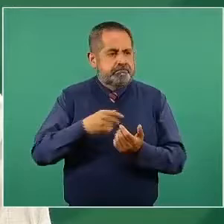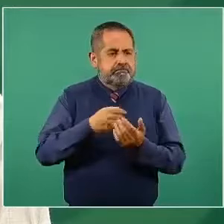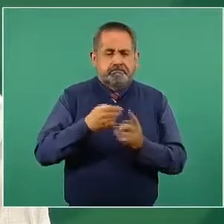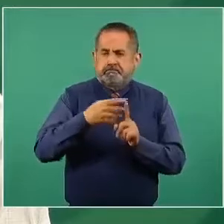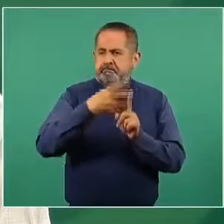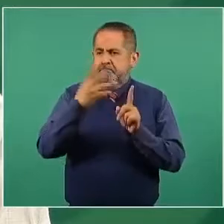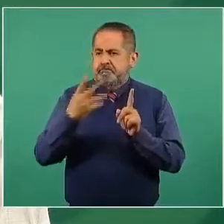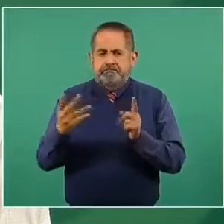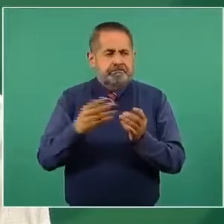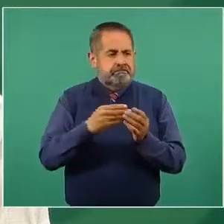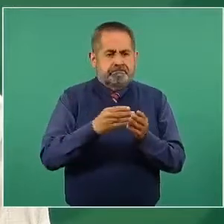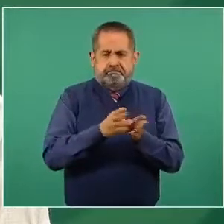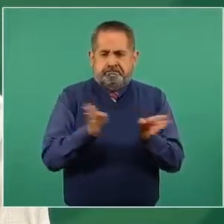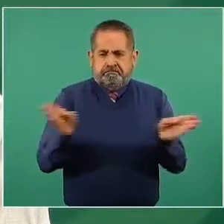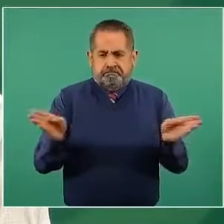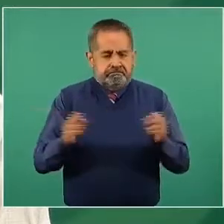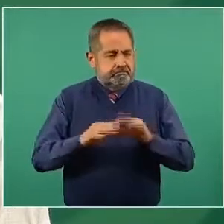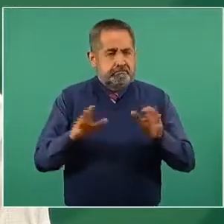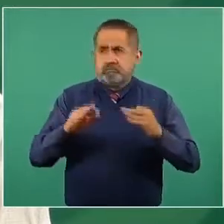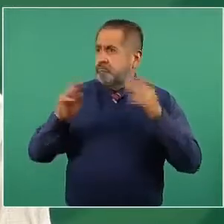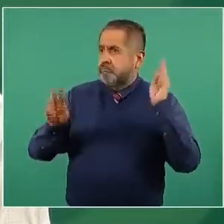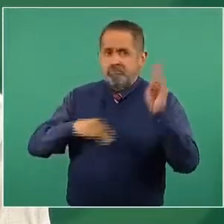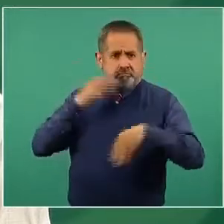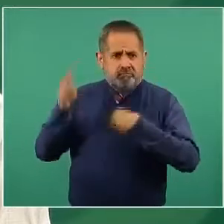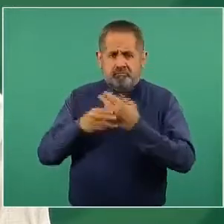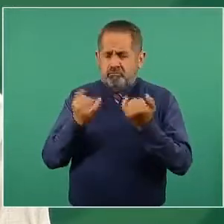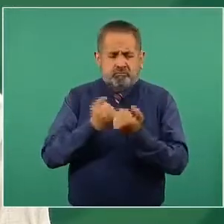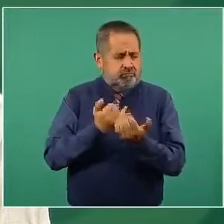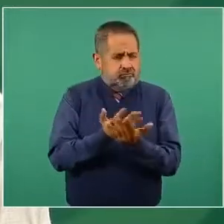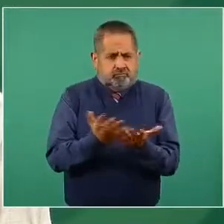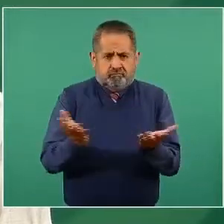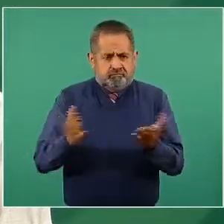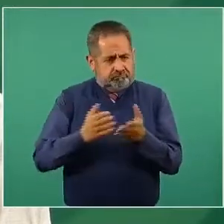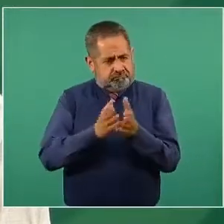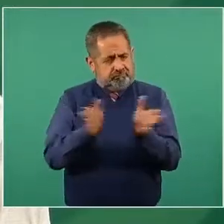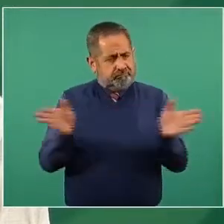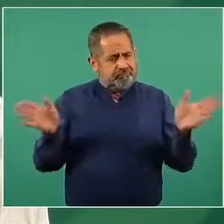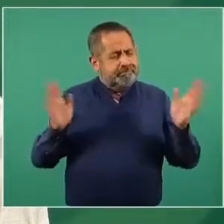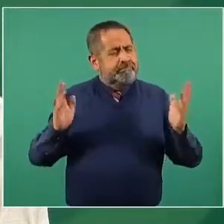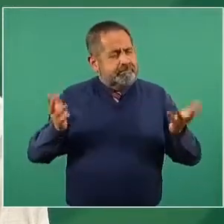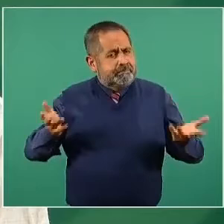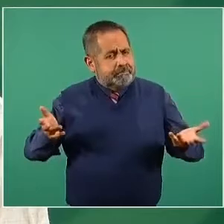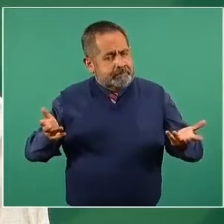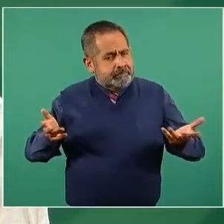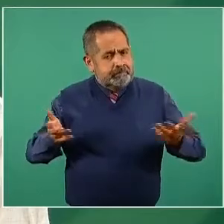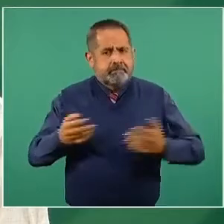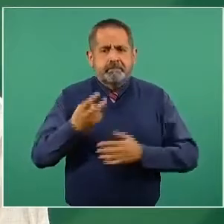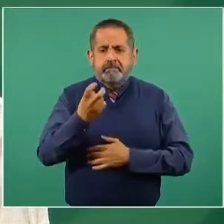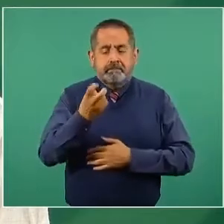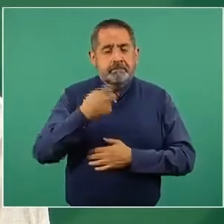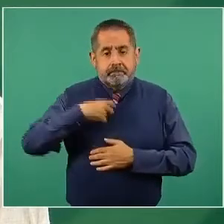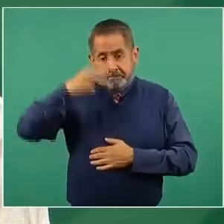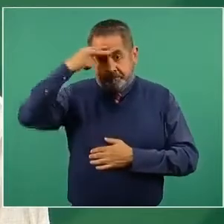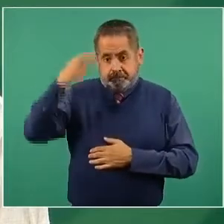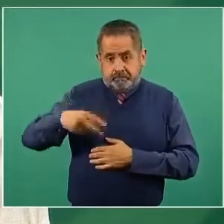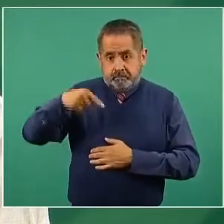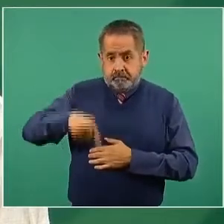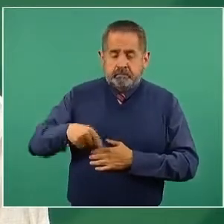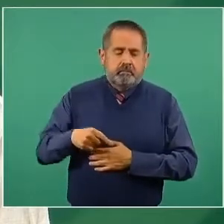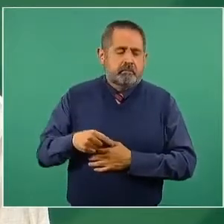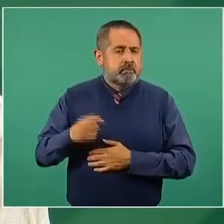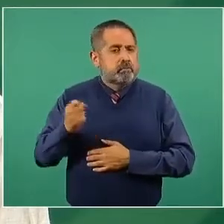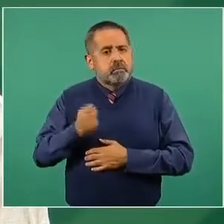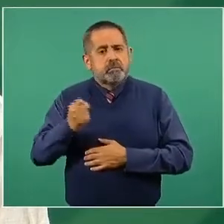de las sociedades, todas las sociedades del mundo, todas absolutamente. Y en México, afortunadamente, cada